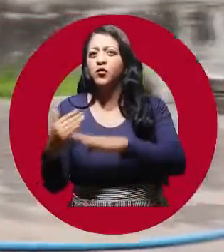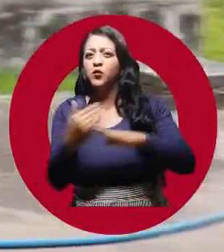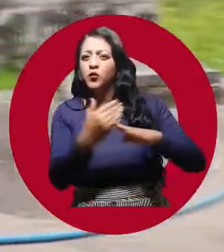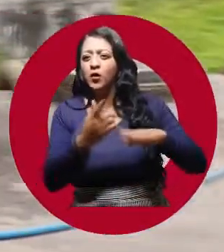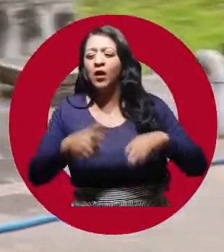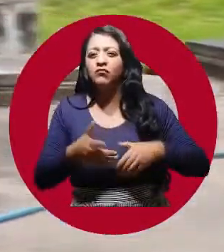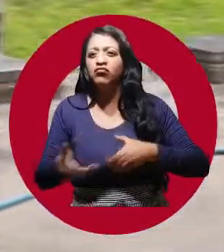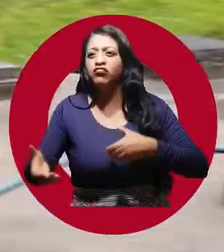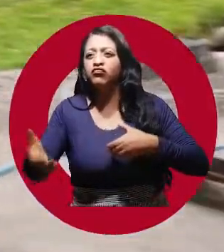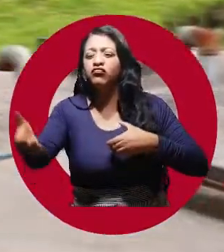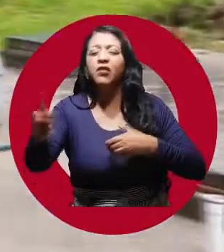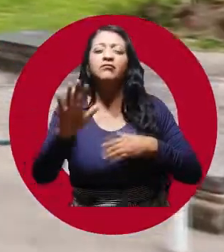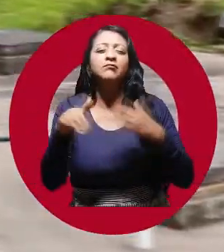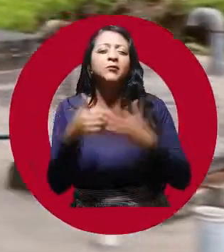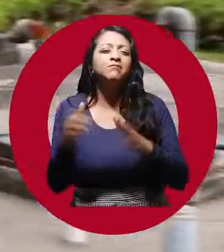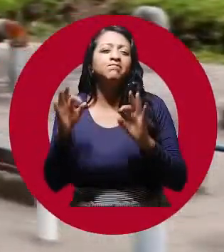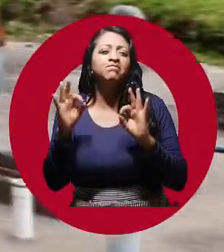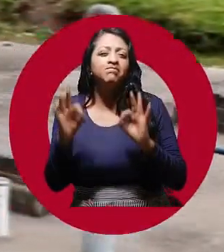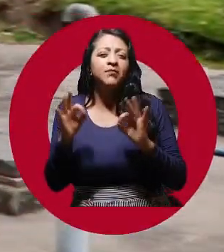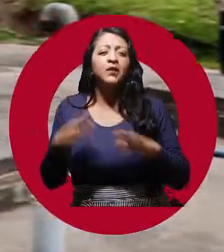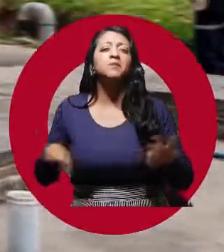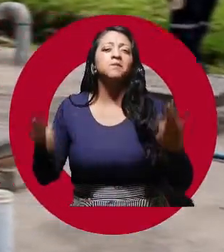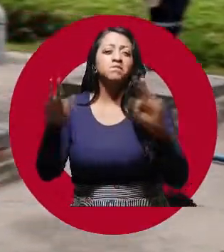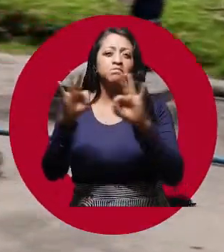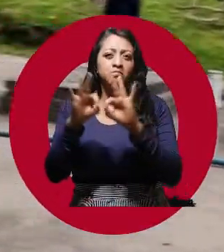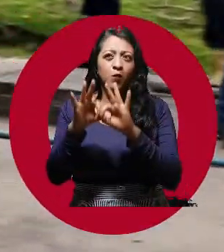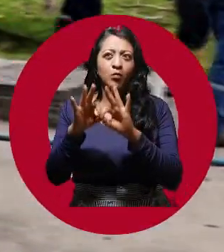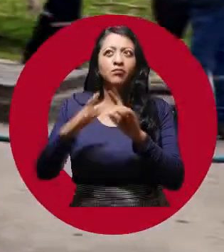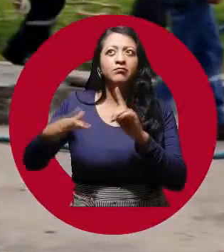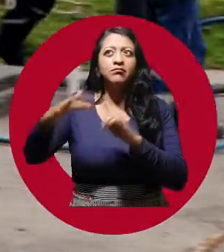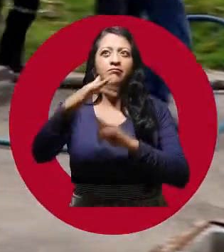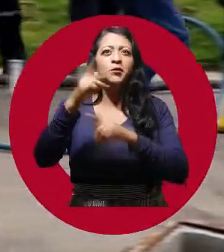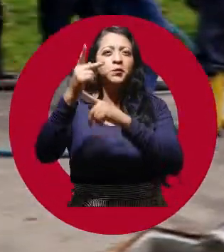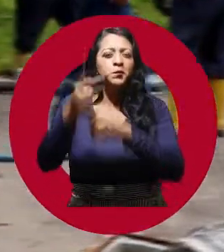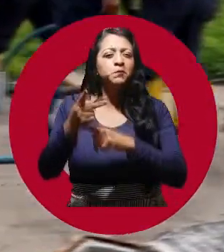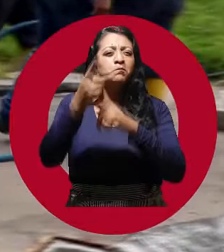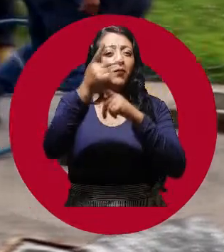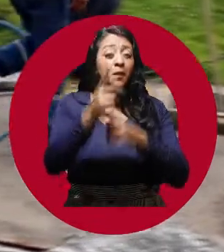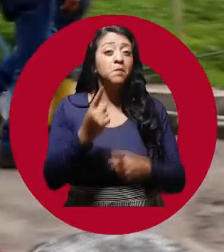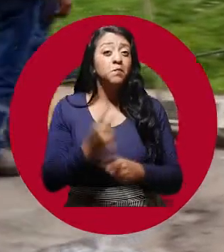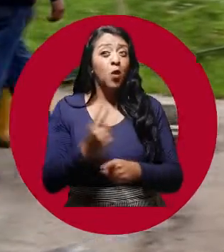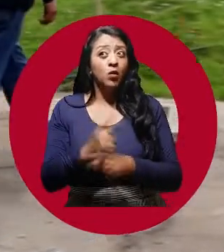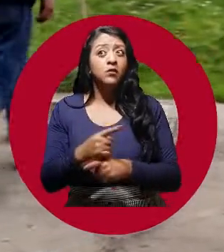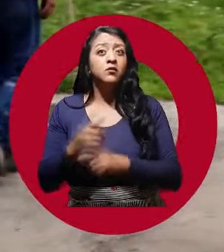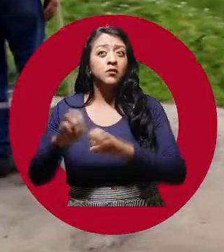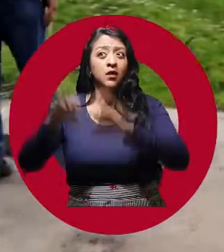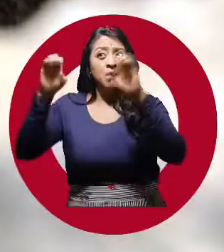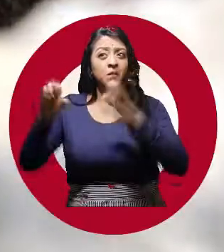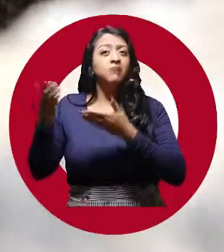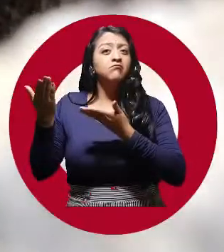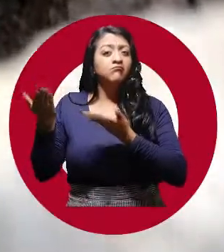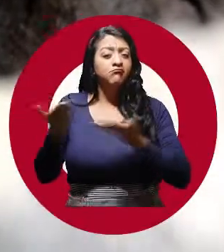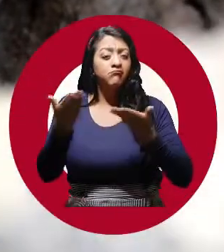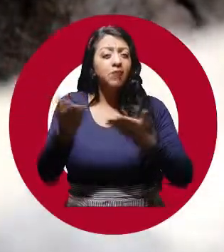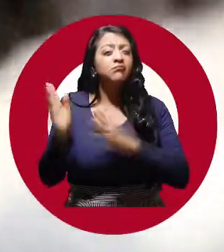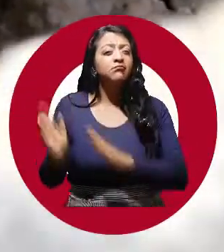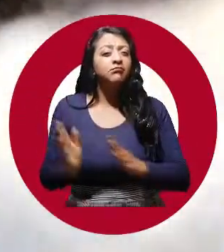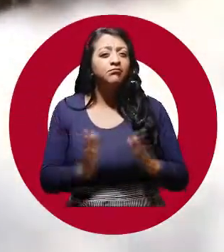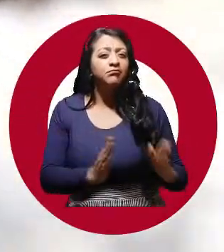aguas subterráneas, fluviales y marinas y de la alteración y degradación de los ecosistemas asociados. Es por ello que la